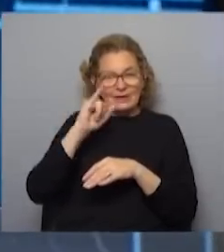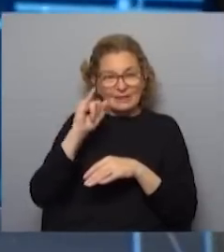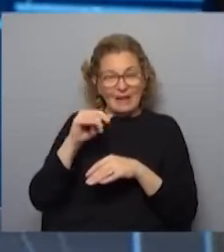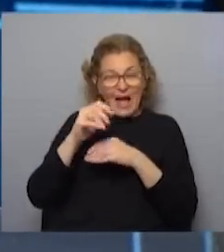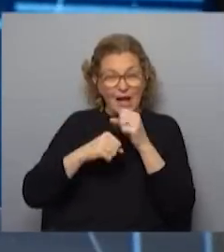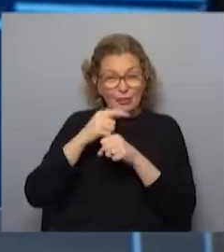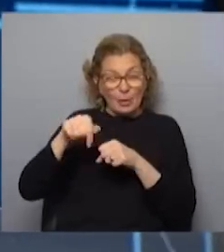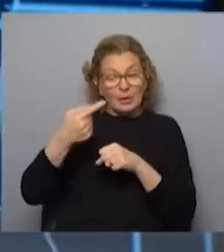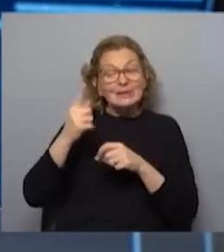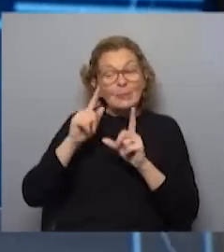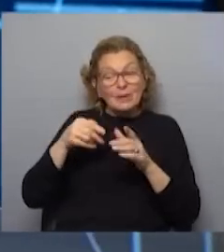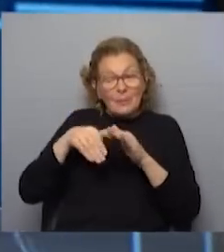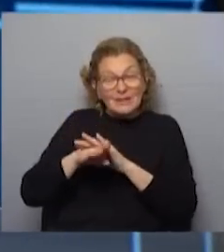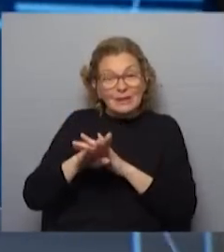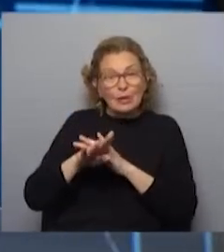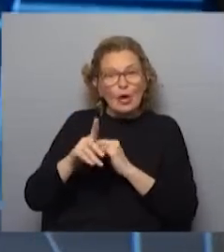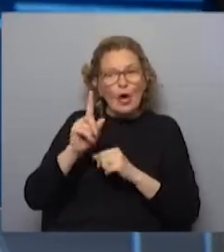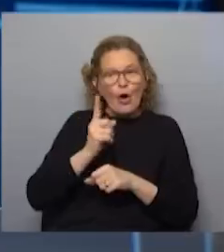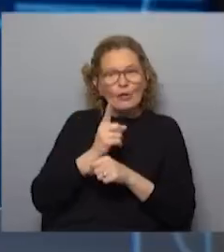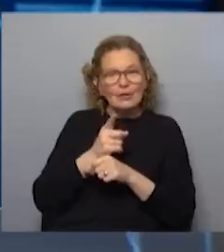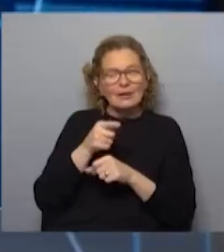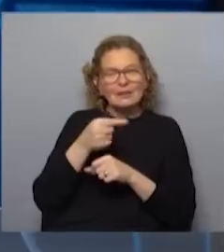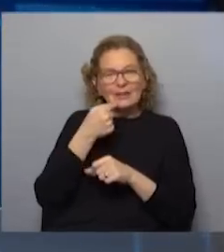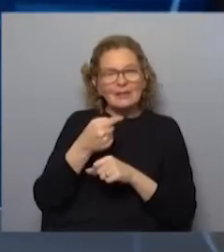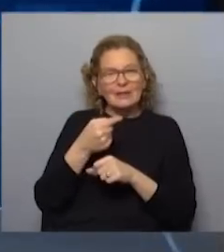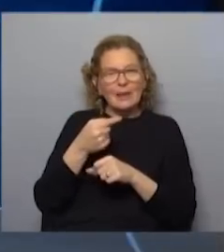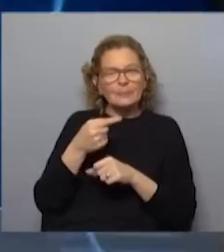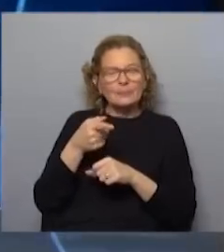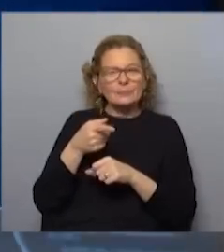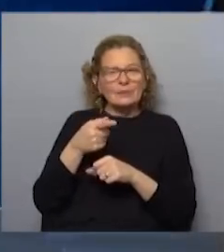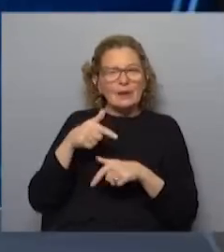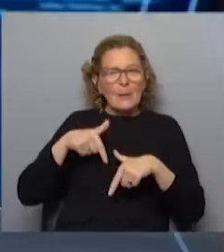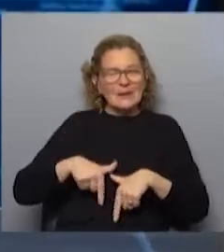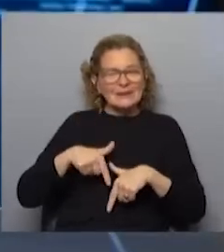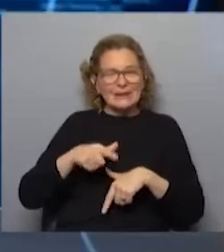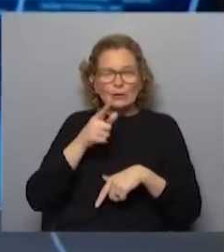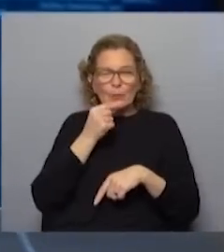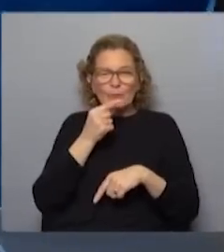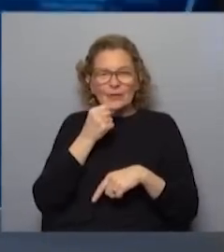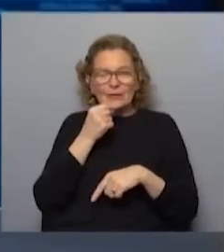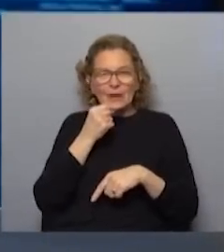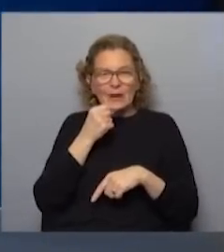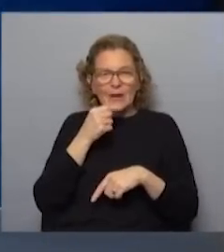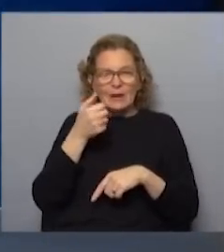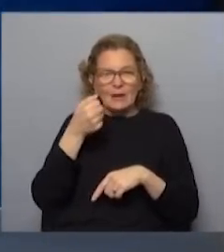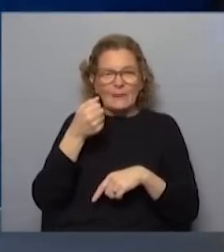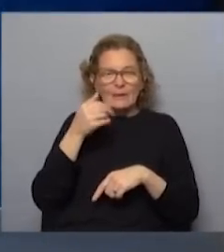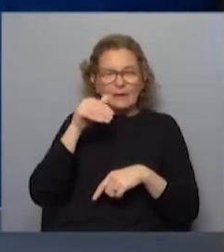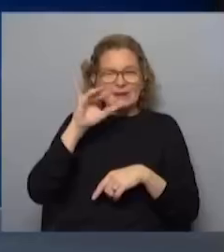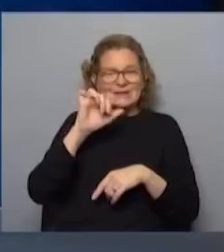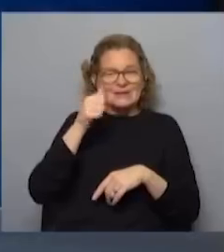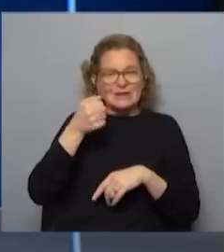también muy metido en las órdenes que nosotros seguíamos que venían directamente del Ministerio del interior del ministro Ángel María